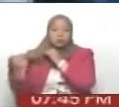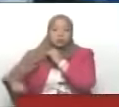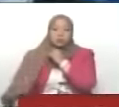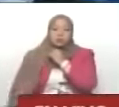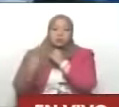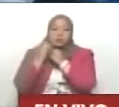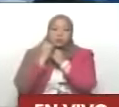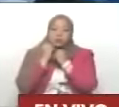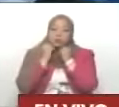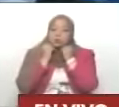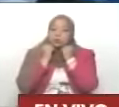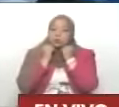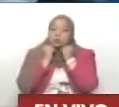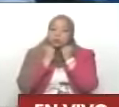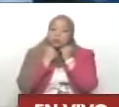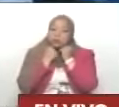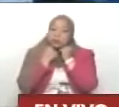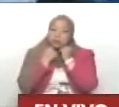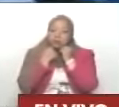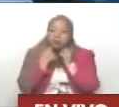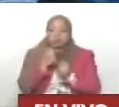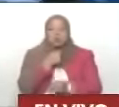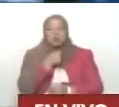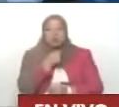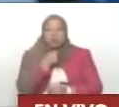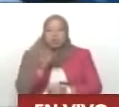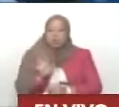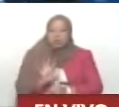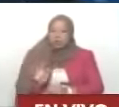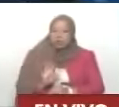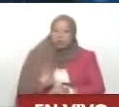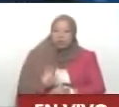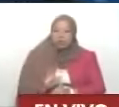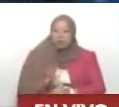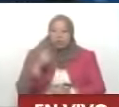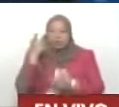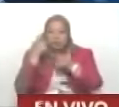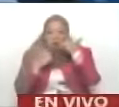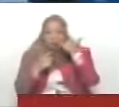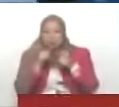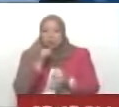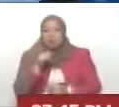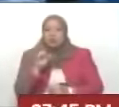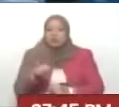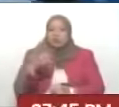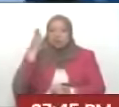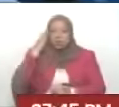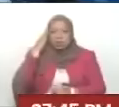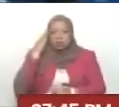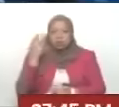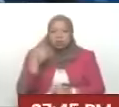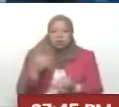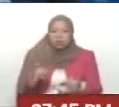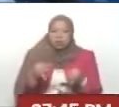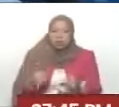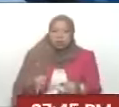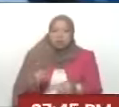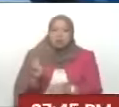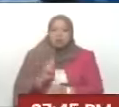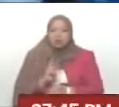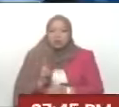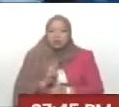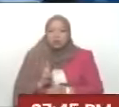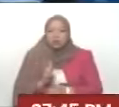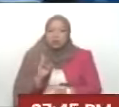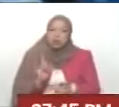le gusta esos pasos. Sé que hay mucha gente del chavismo, del bolivarianismo, gente decente, nacionalista del país,